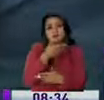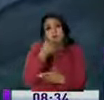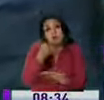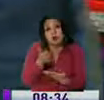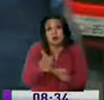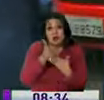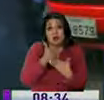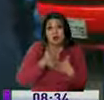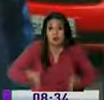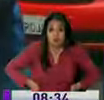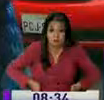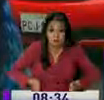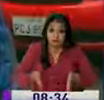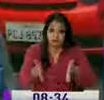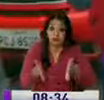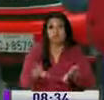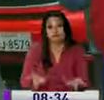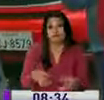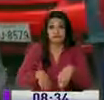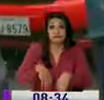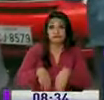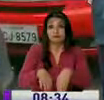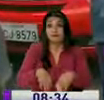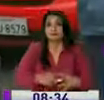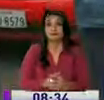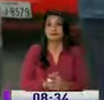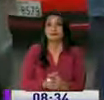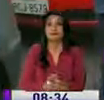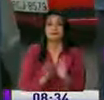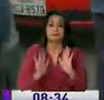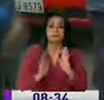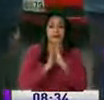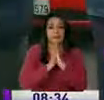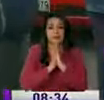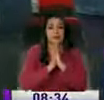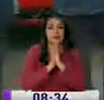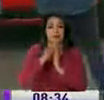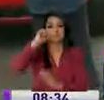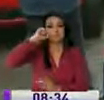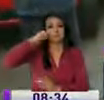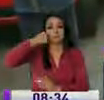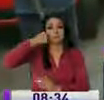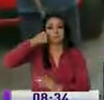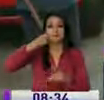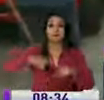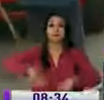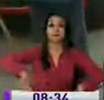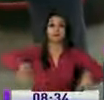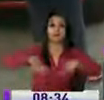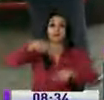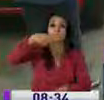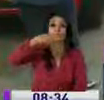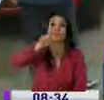se descongestionaría esta calle. Bueno, esas son parte de las peticiones, así que les recordamos, estamos en el sector de La